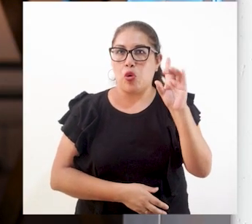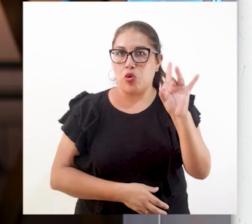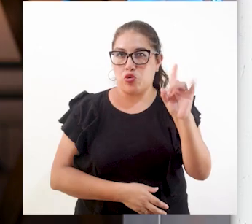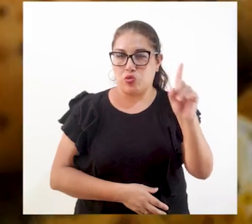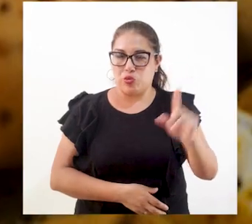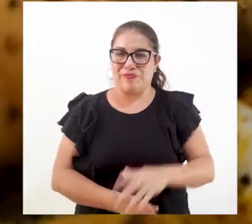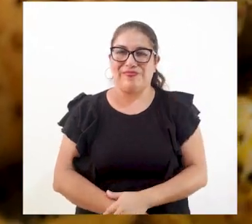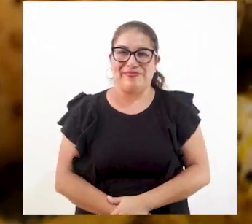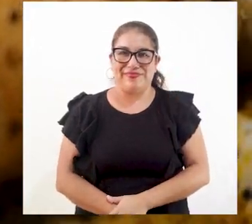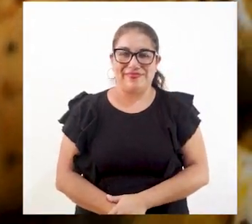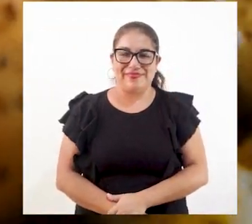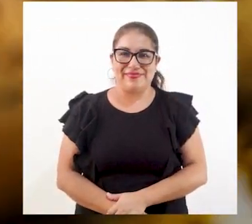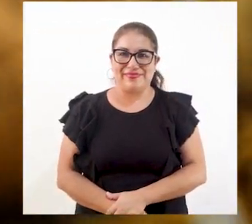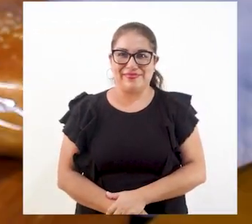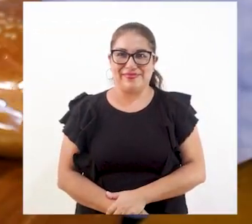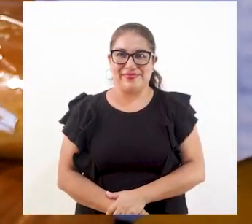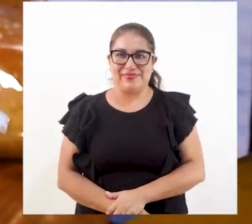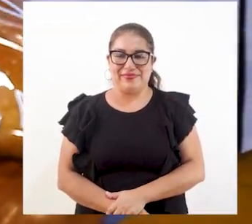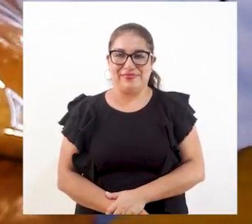998-550181.